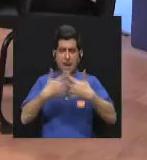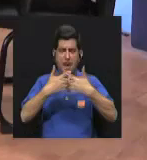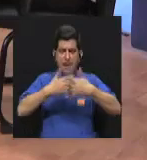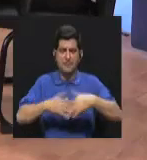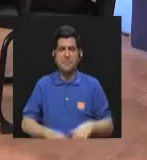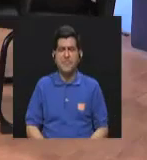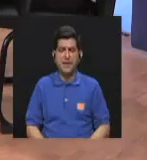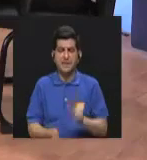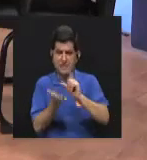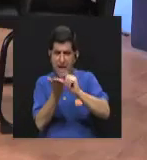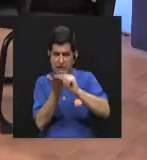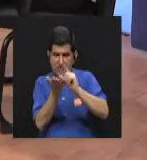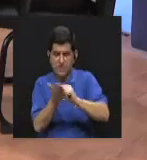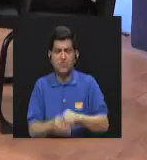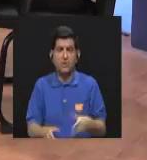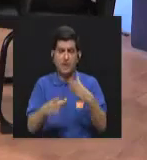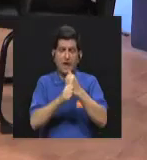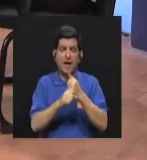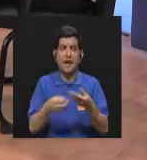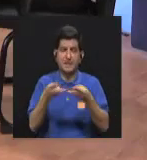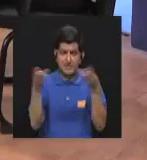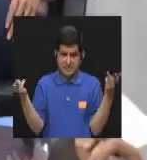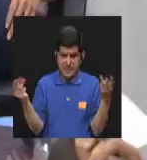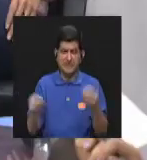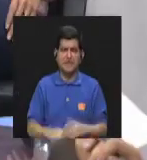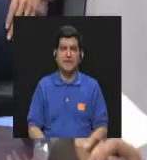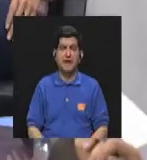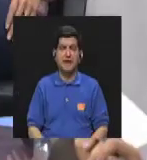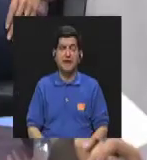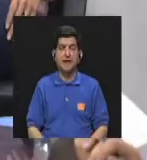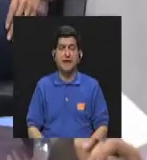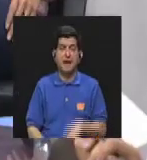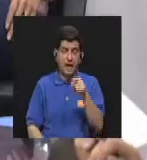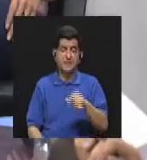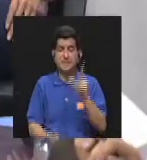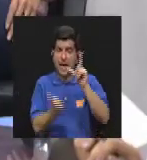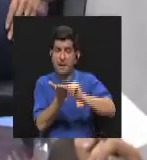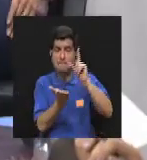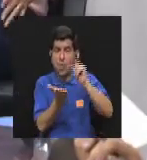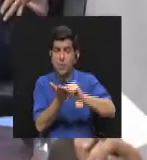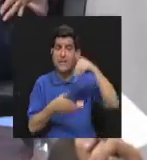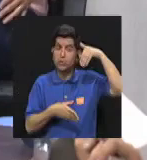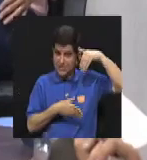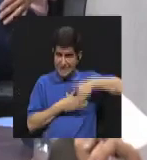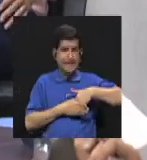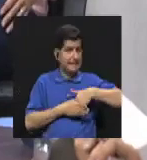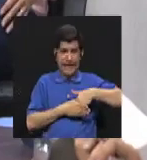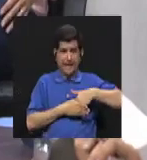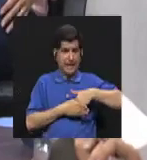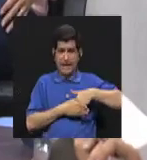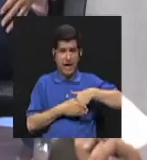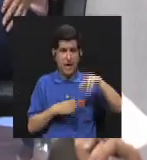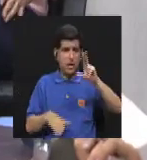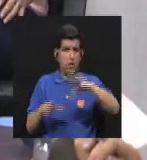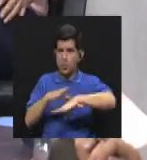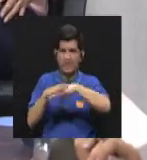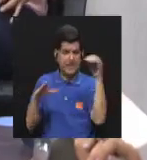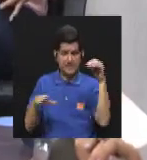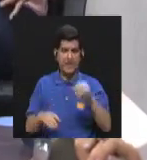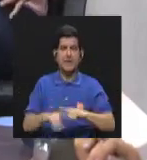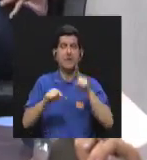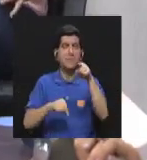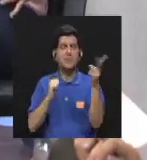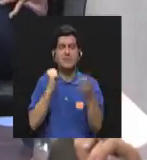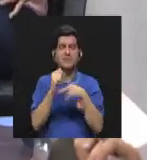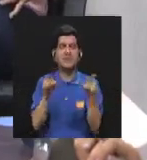editorial. La editorial es la que produce el material. La publicación es interna, digamos, no es externa.